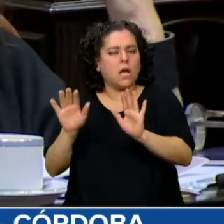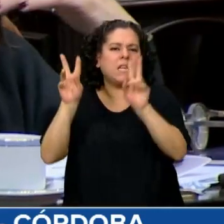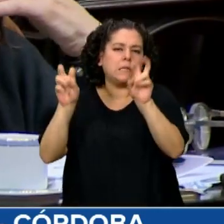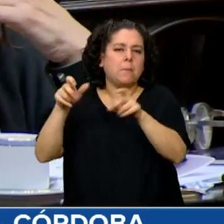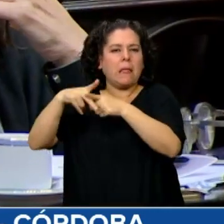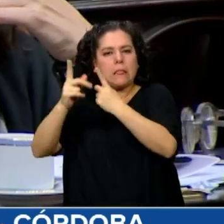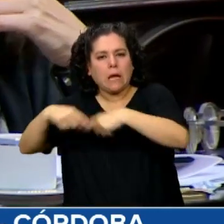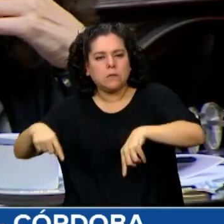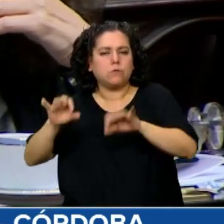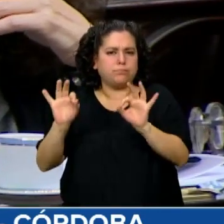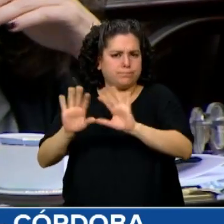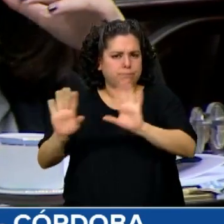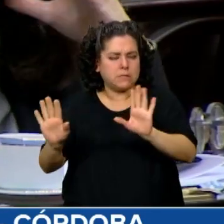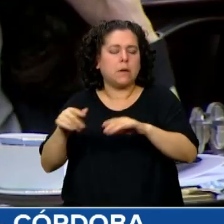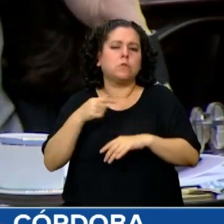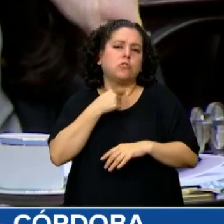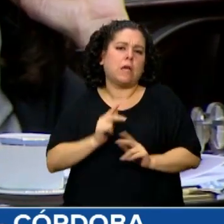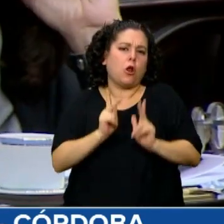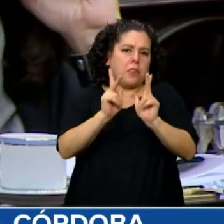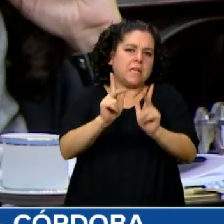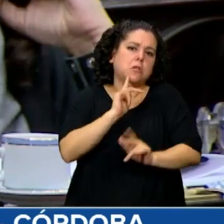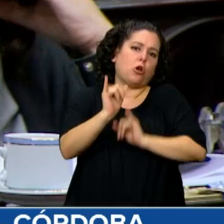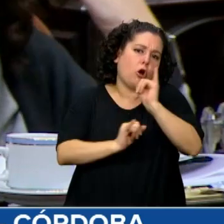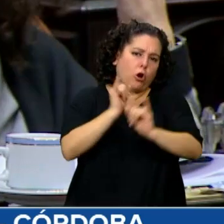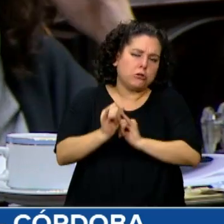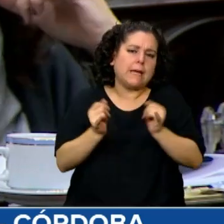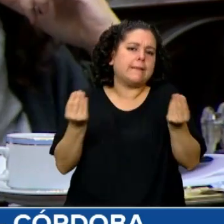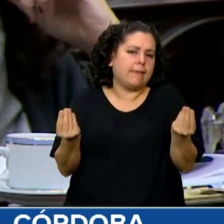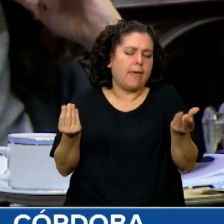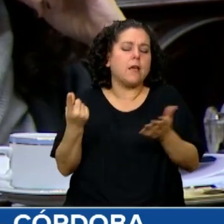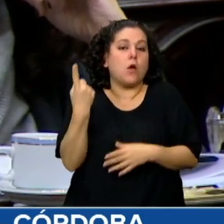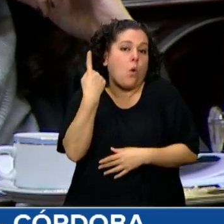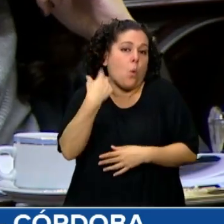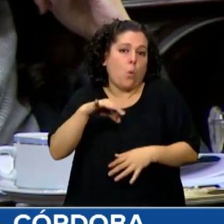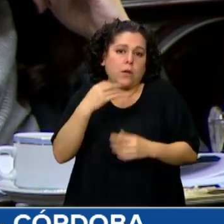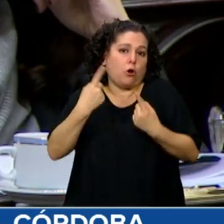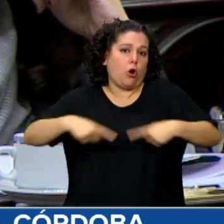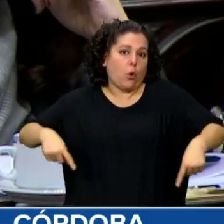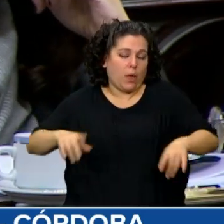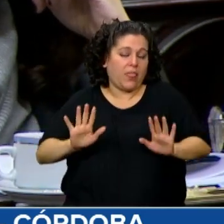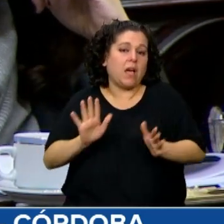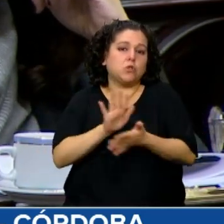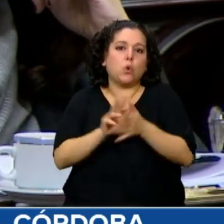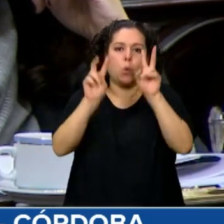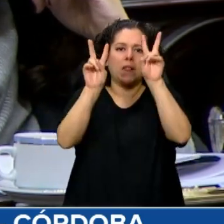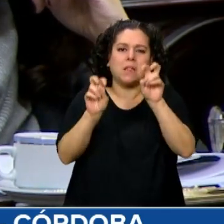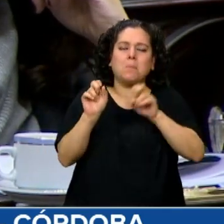técnicas y demás. Decir o contar que lo único novedoso respecto